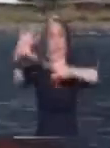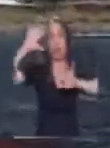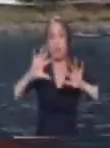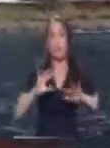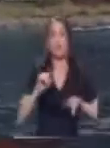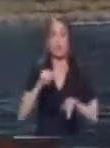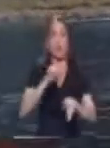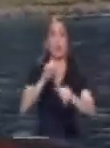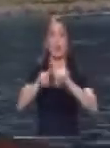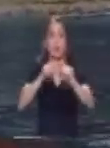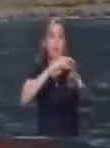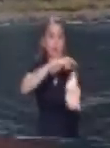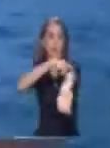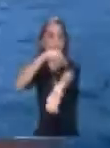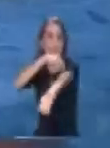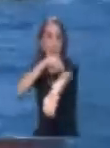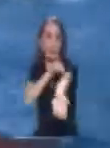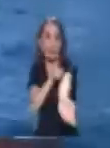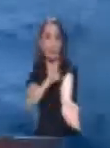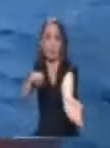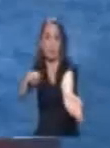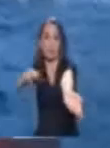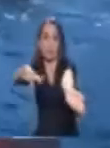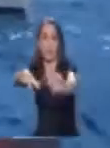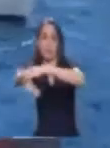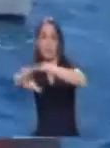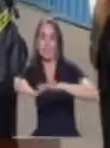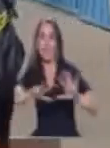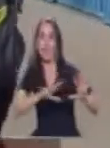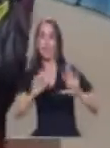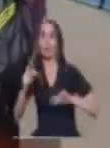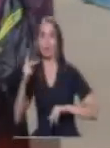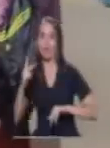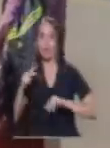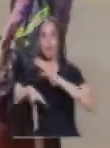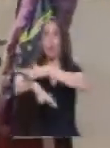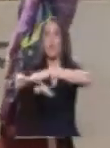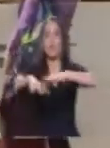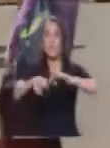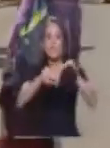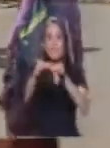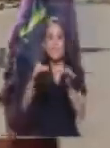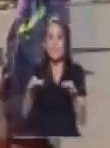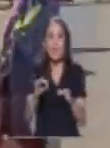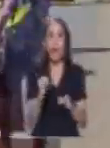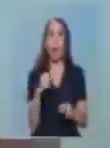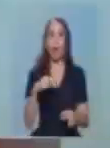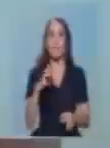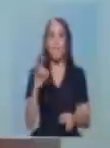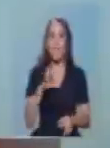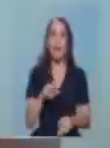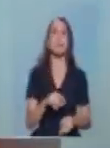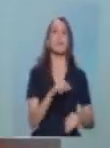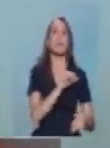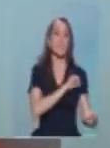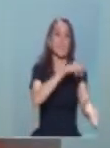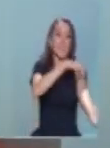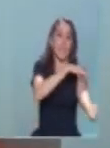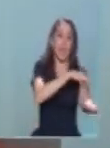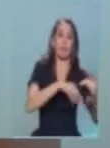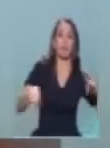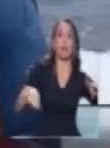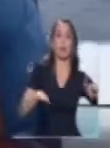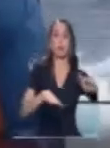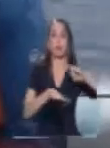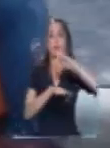600 kilómetros de la costa, es parte del archipiélago Juan Fernández. Después de 2 horas y media de vuelo desde Santiago y